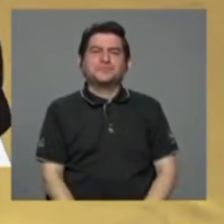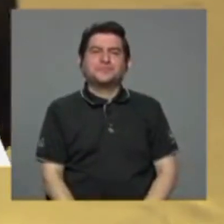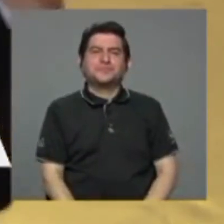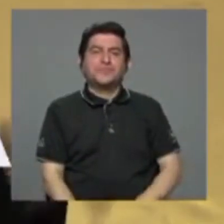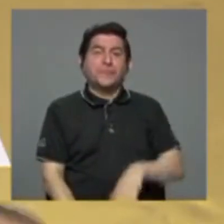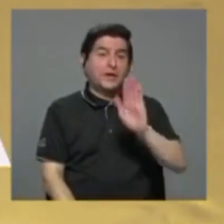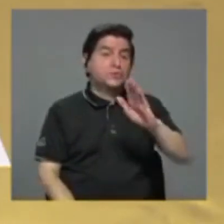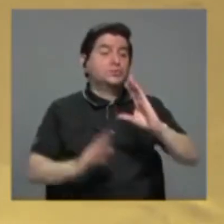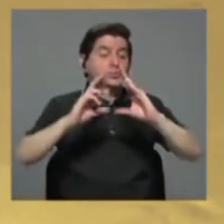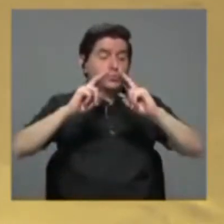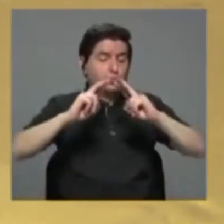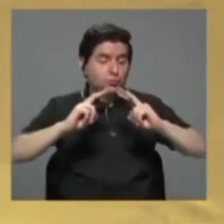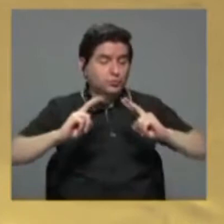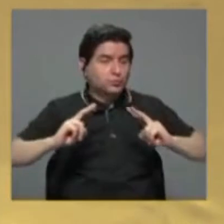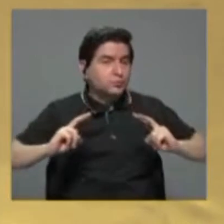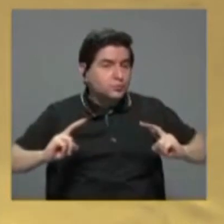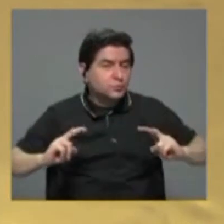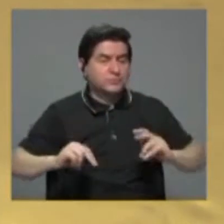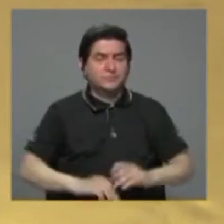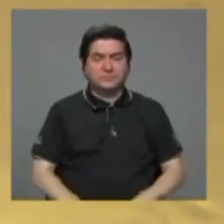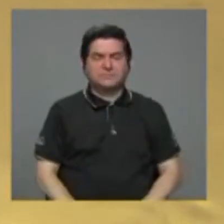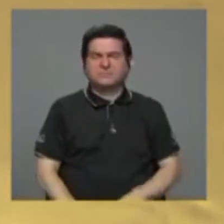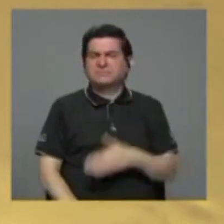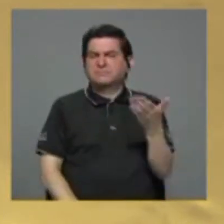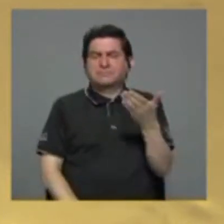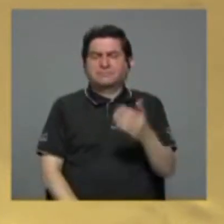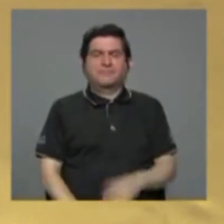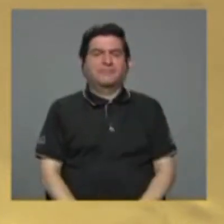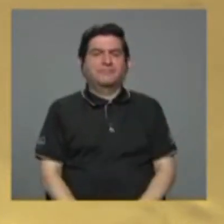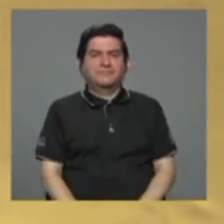su análisis de